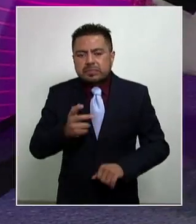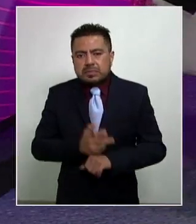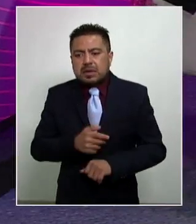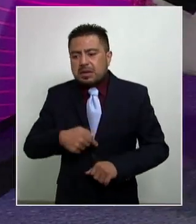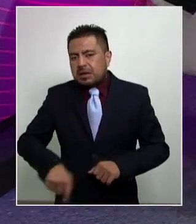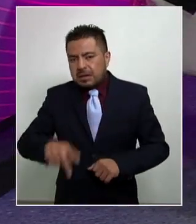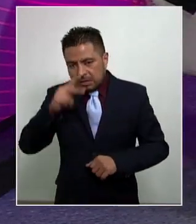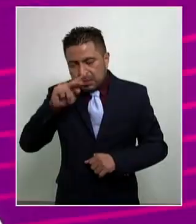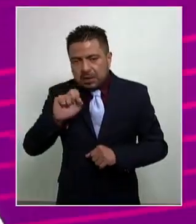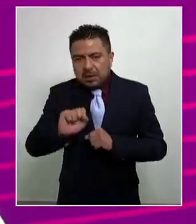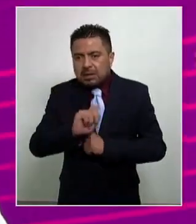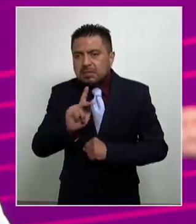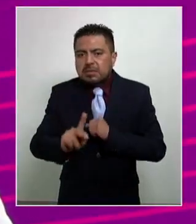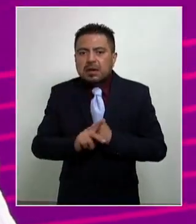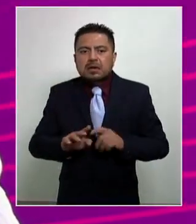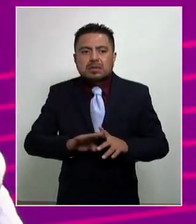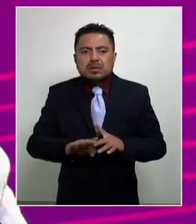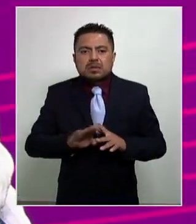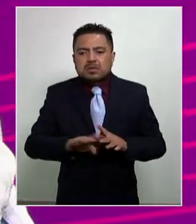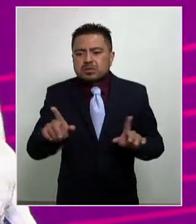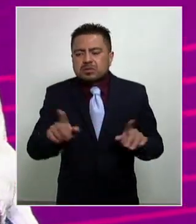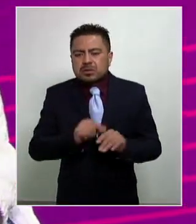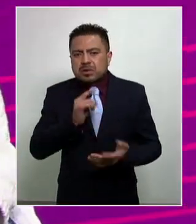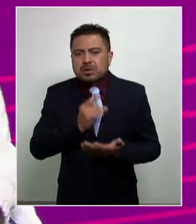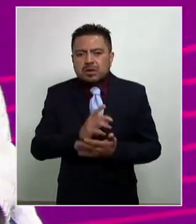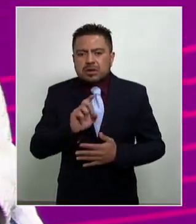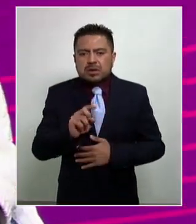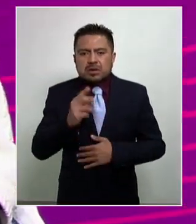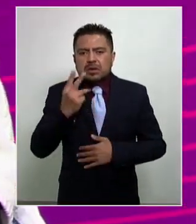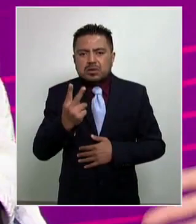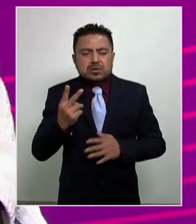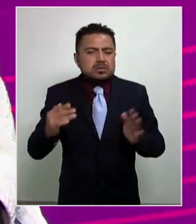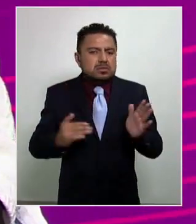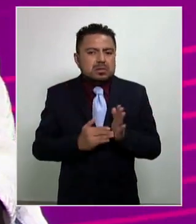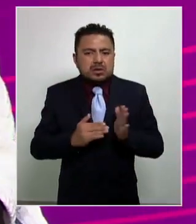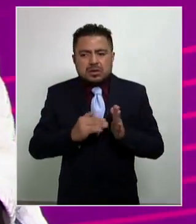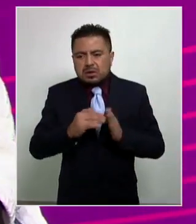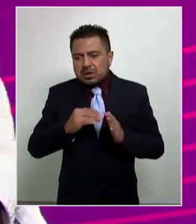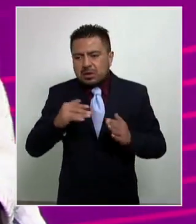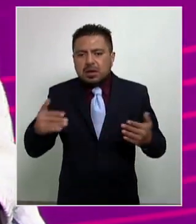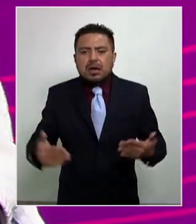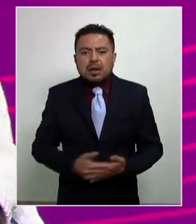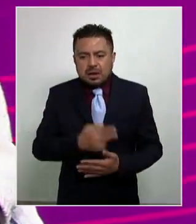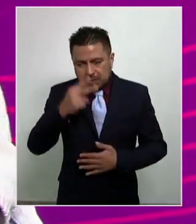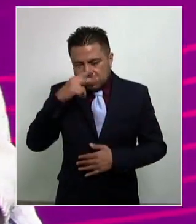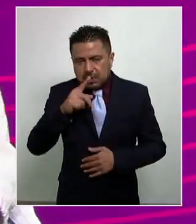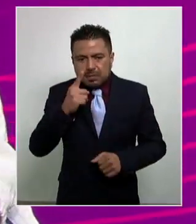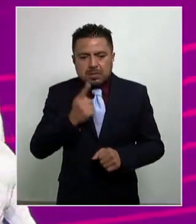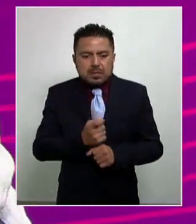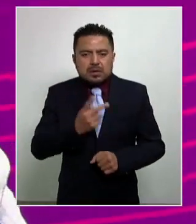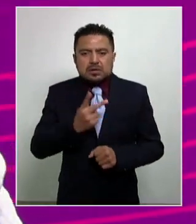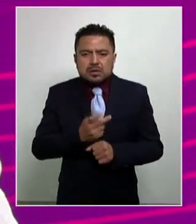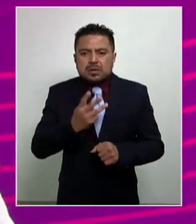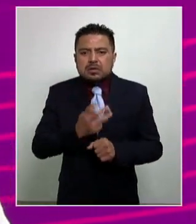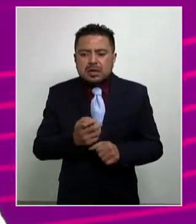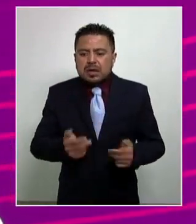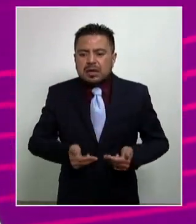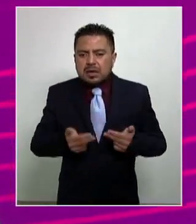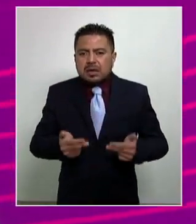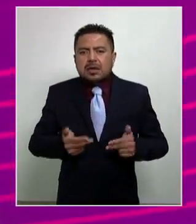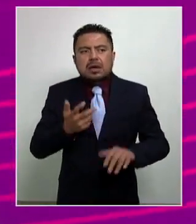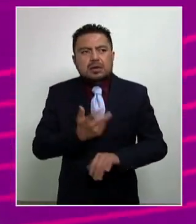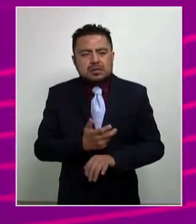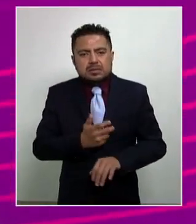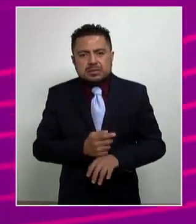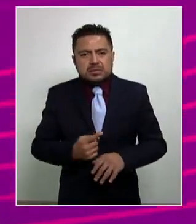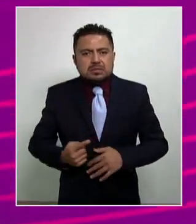de migrantes. Así es. Solo 32 millones de personas mexicanas de primera, segunda, tercera generación en Estados Unidos. Y